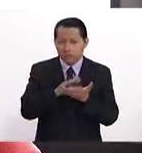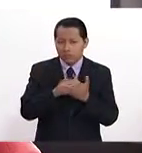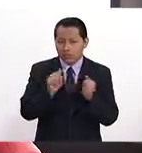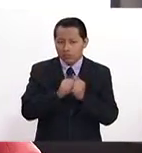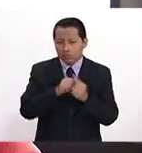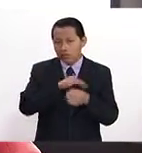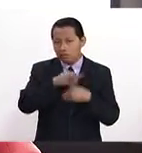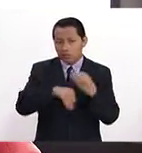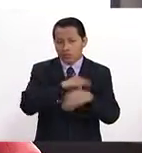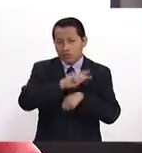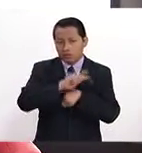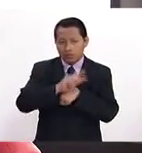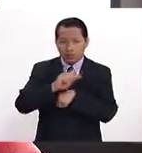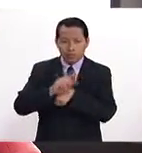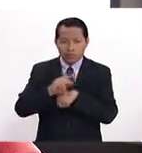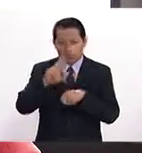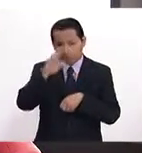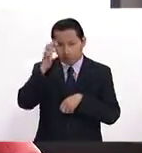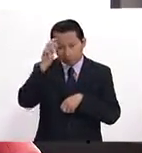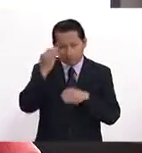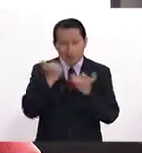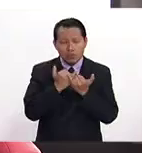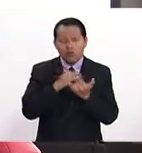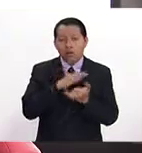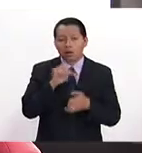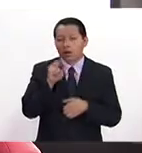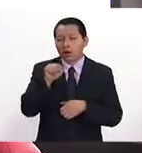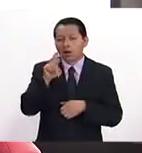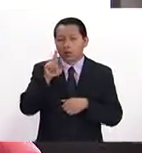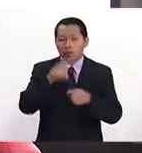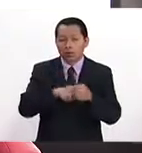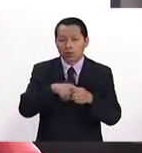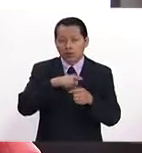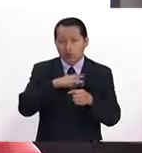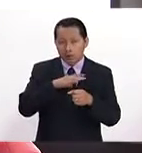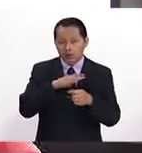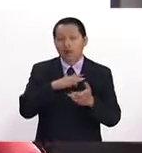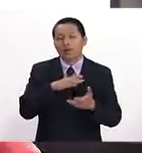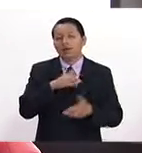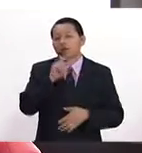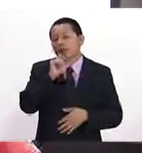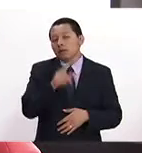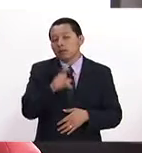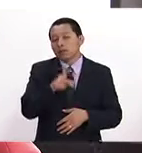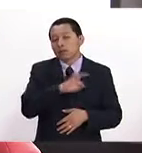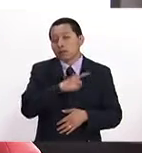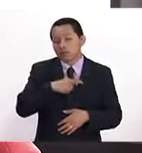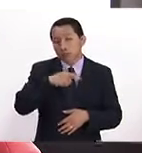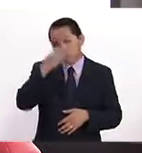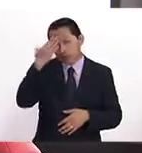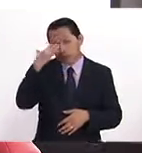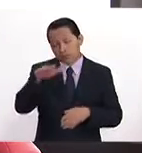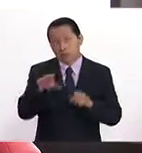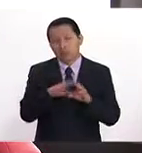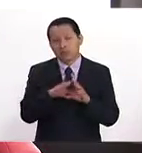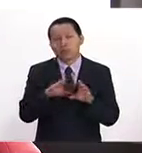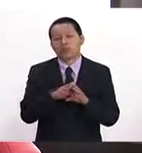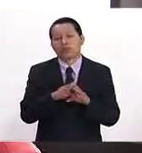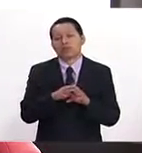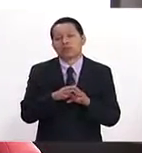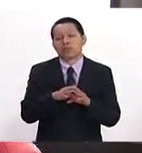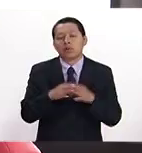los países que reconoce y que son parte de la ONU. Sin embargo, pues hay que saber que